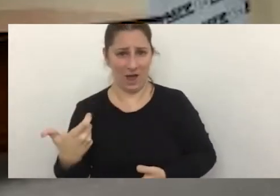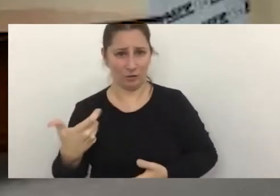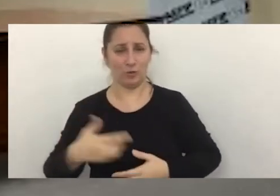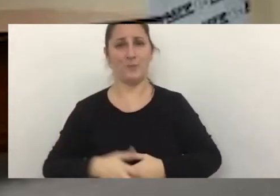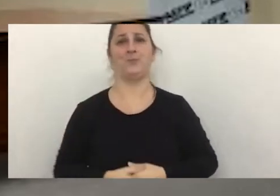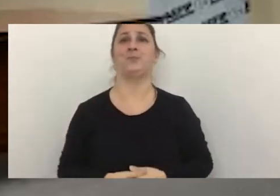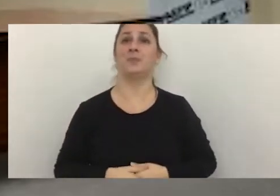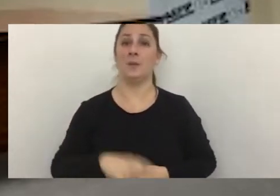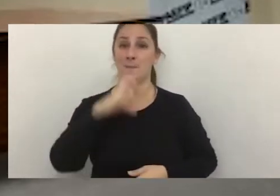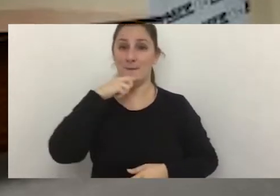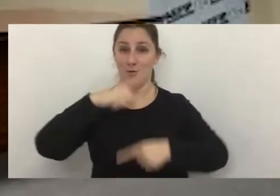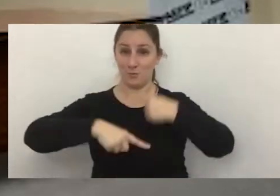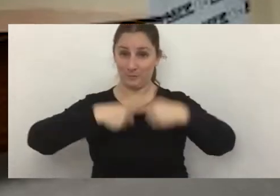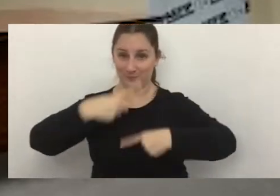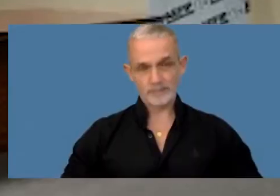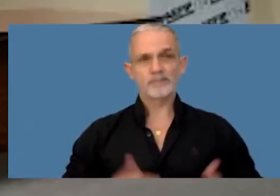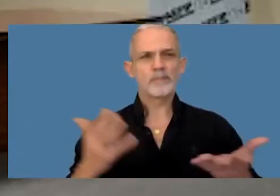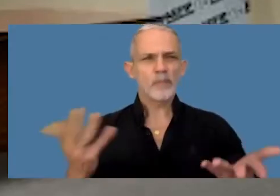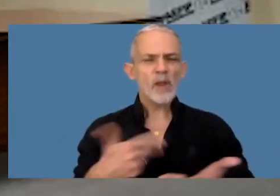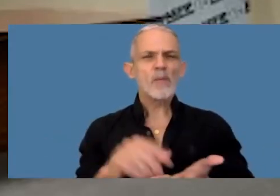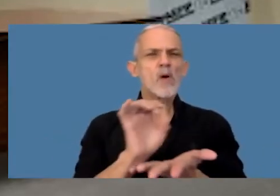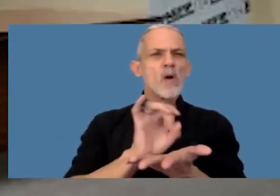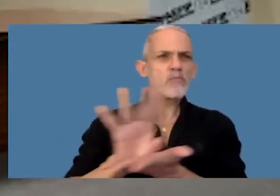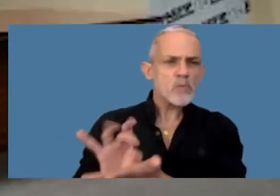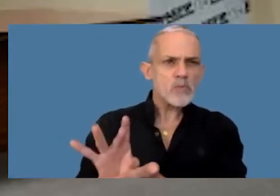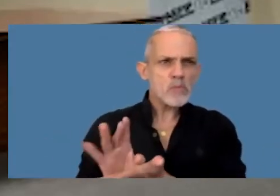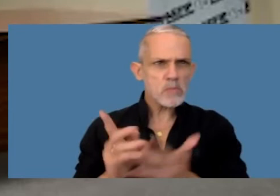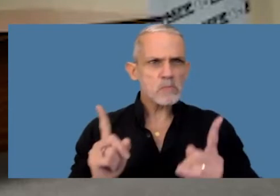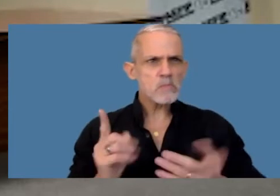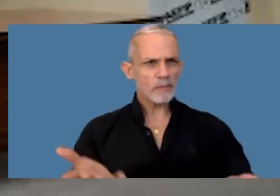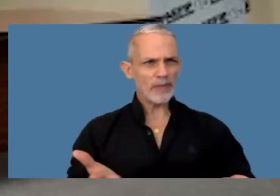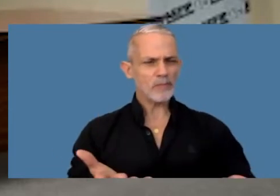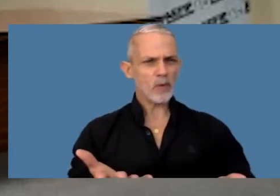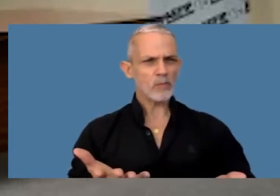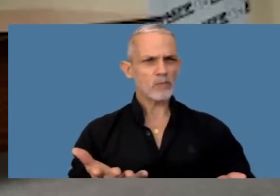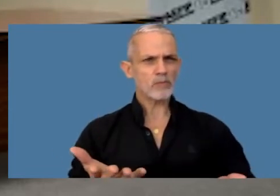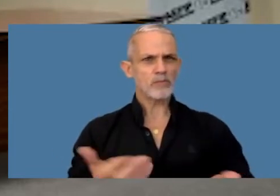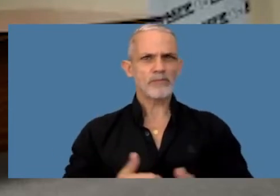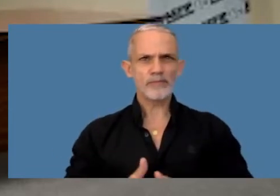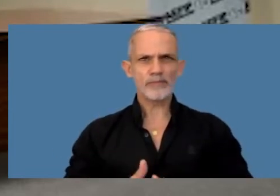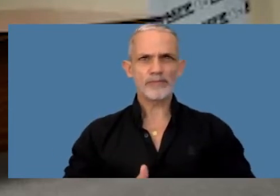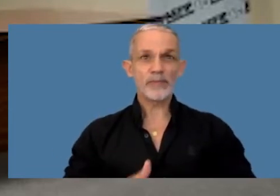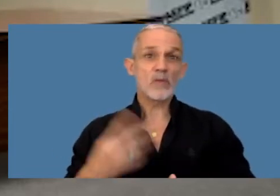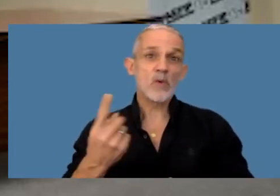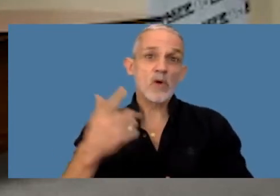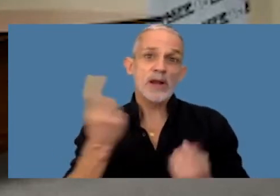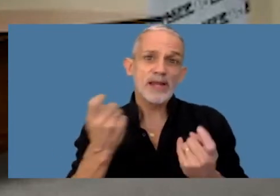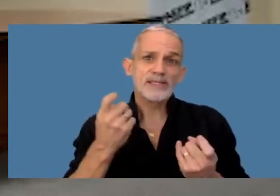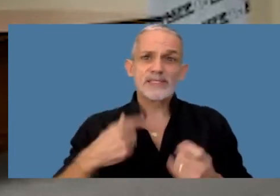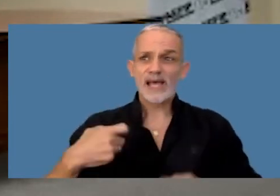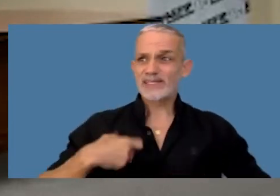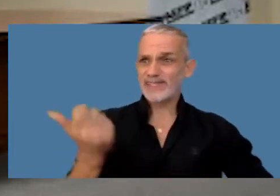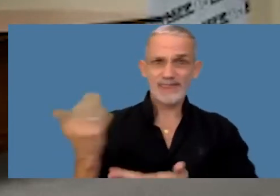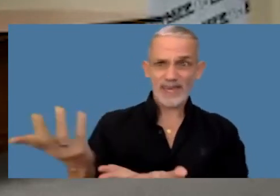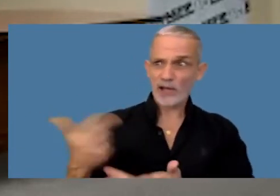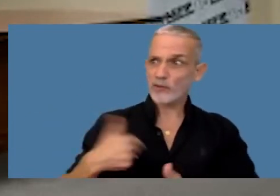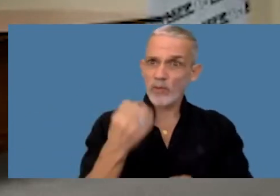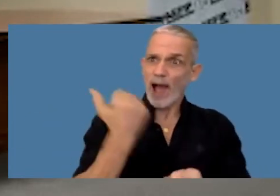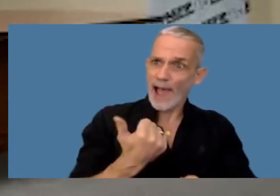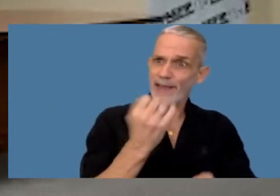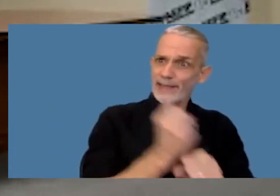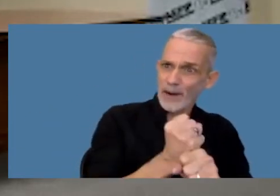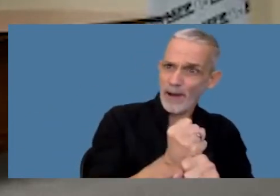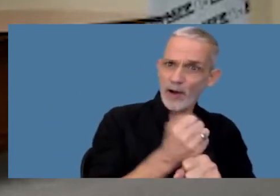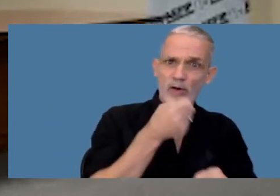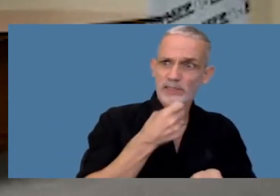Porque una vez despedido, ¿para qué quiere formar un sindicato? Obviamente que uno necesita necesita el sindicato cuando tiene trabajo. Una